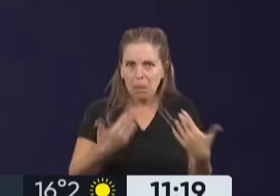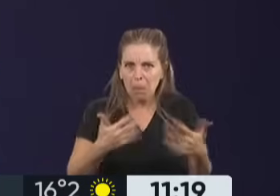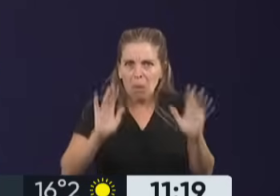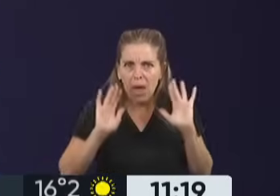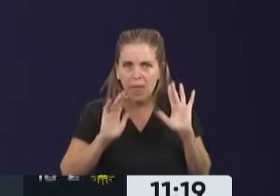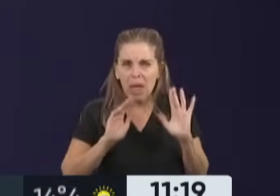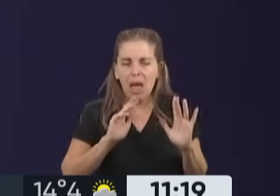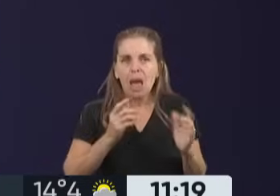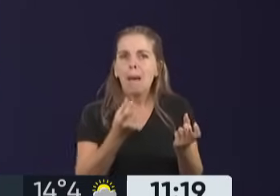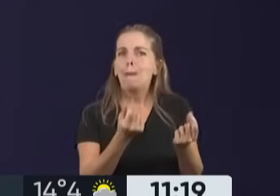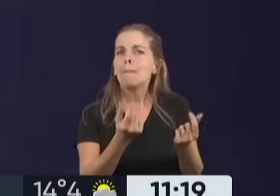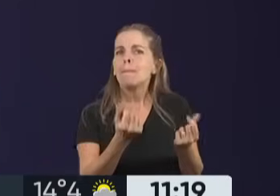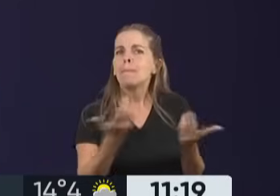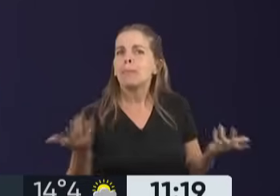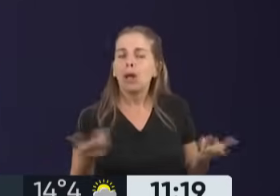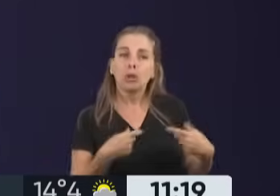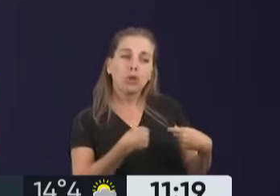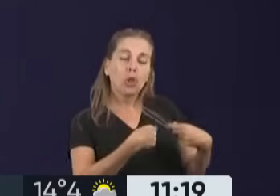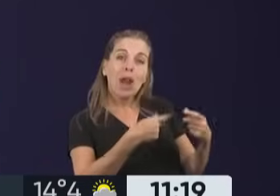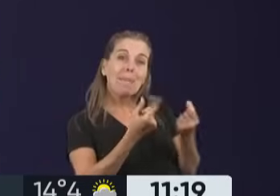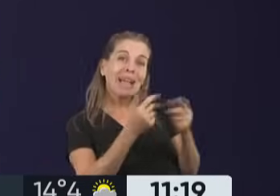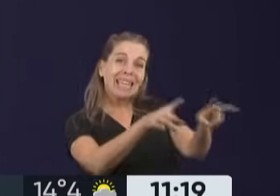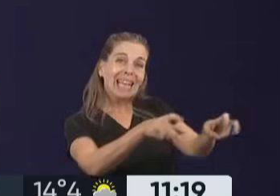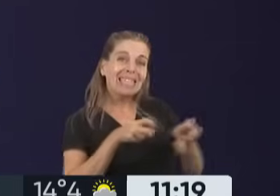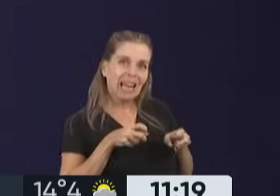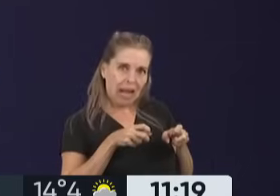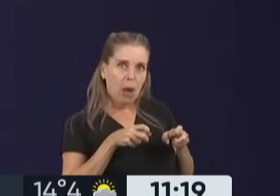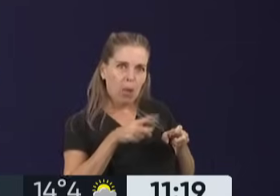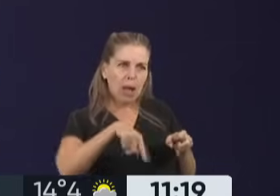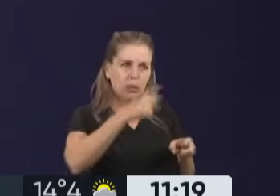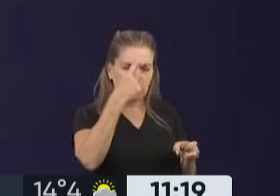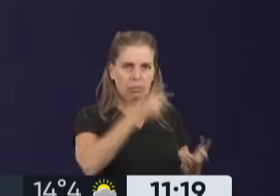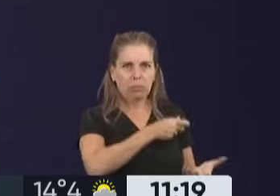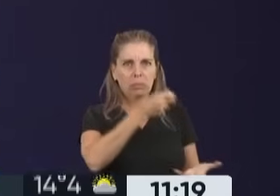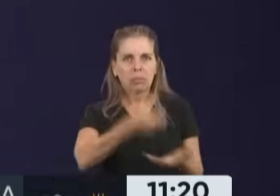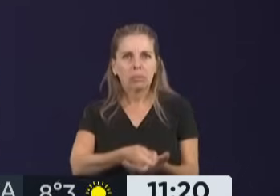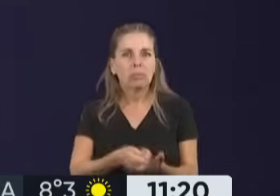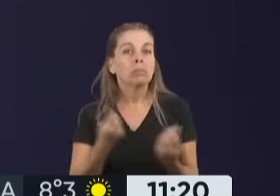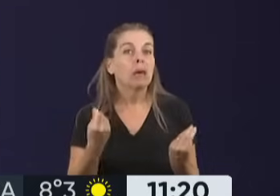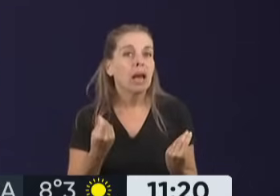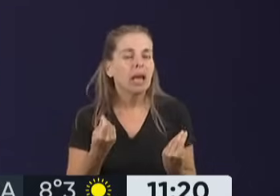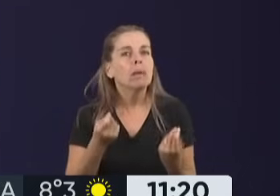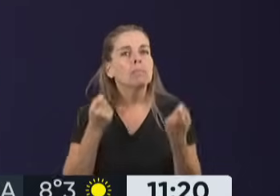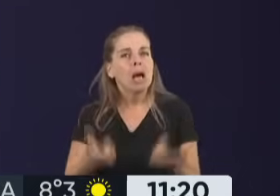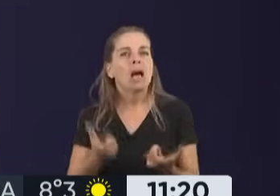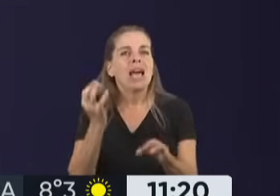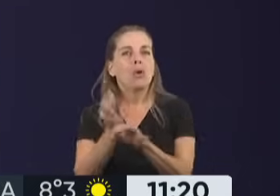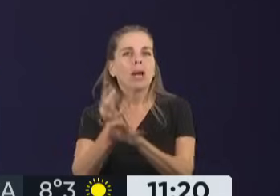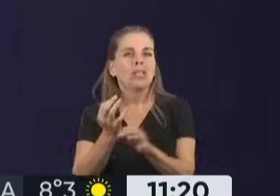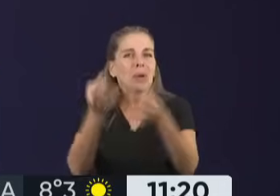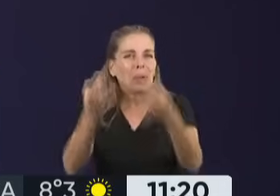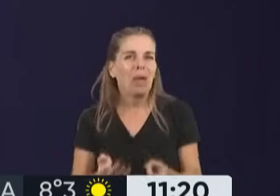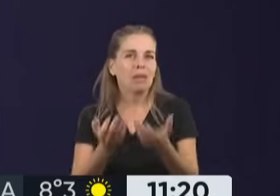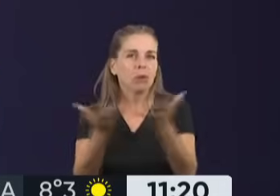el dinero público queremos que sea destinado donde corresponde, que le llegue al alumno, y sí, por supuesto que